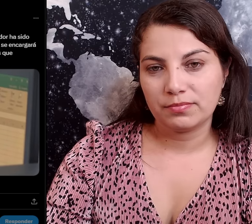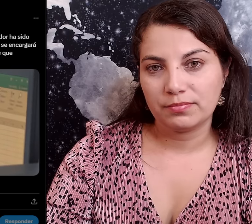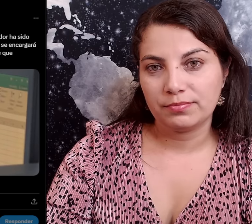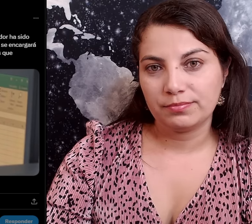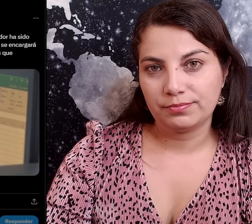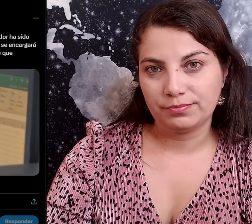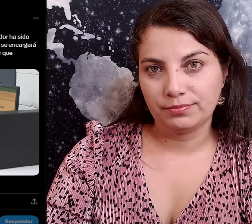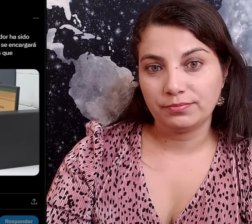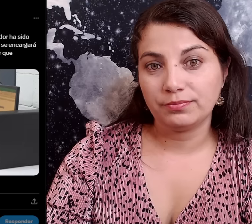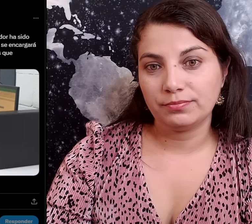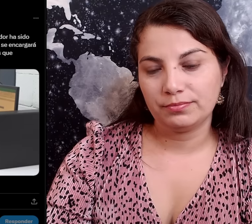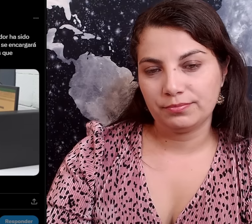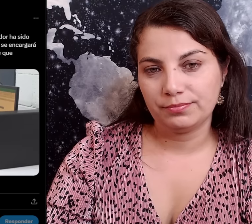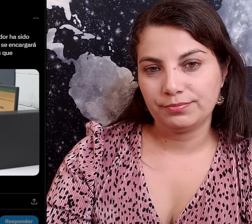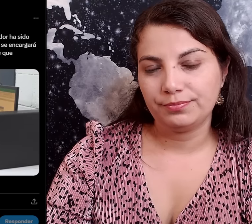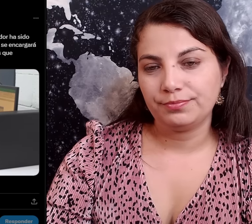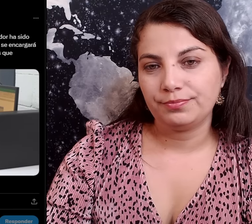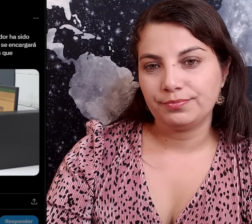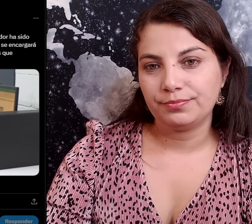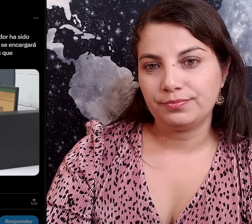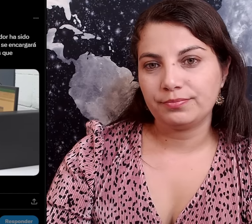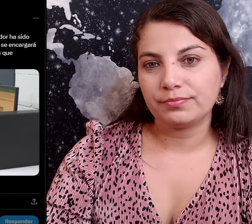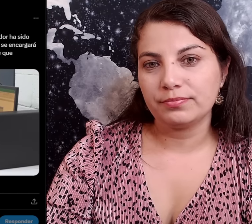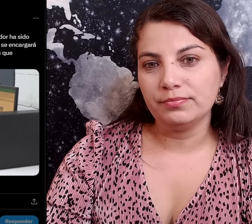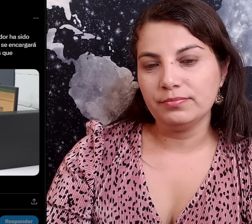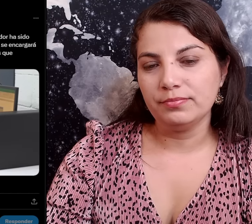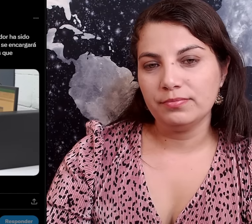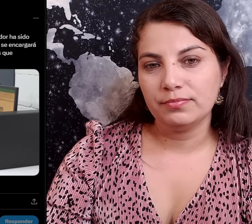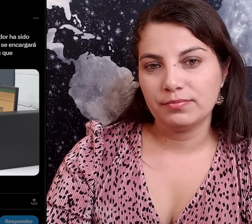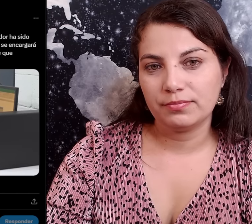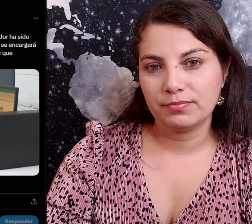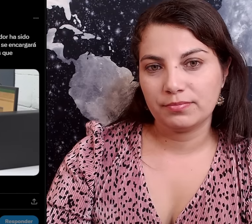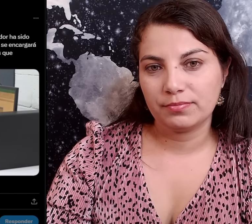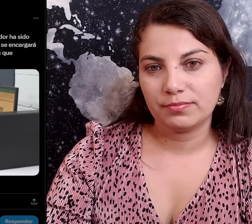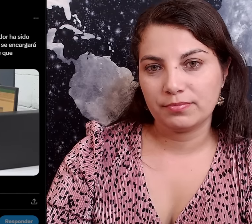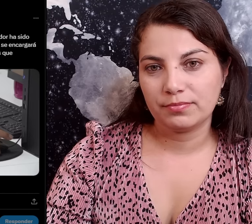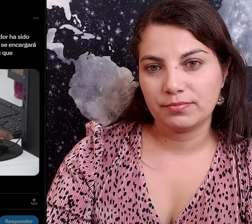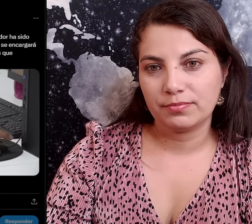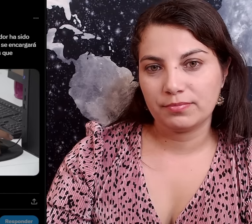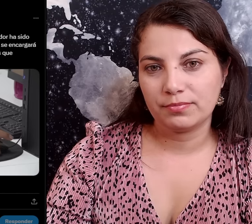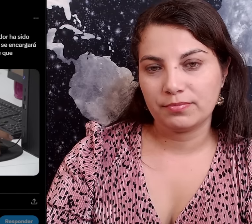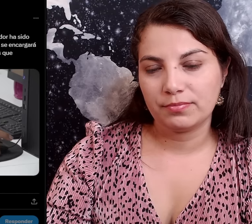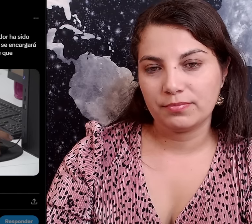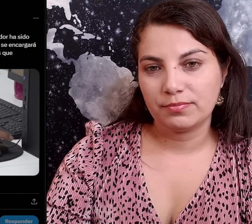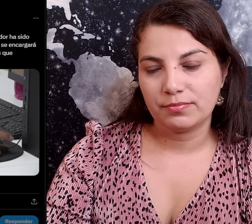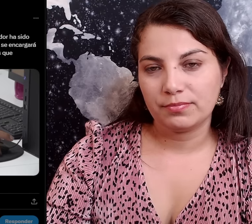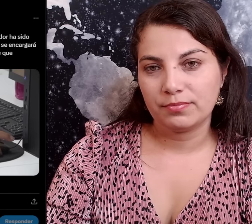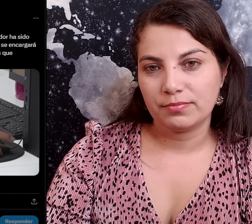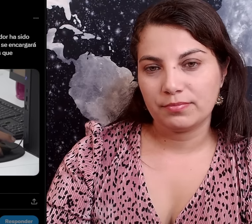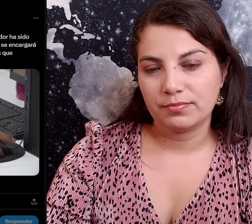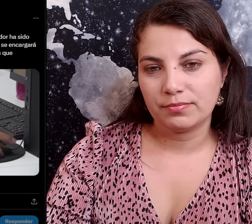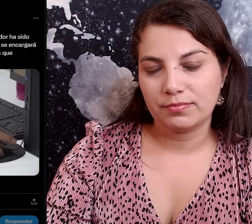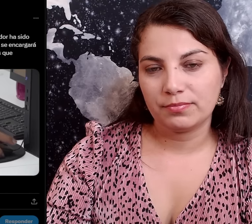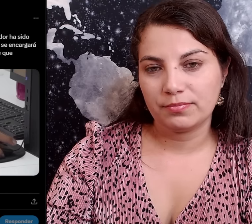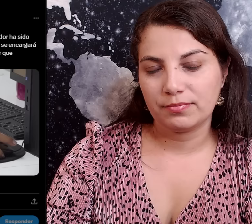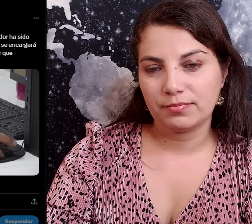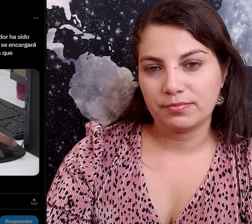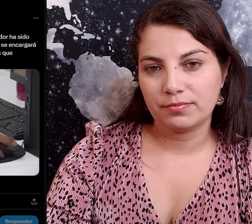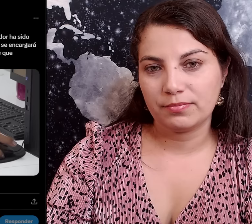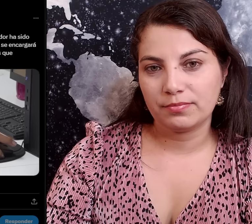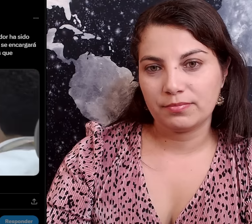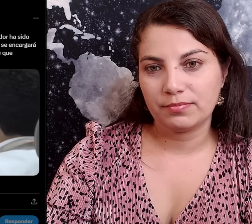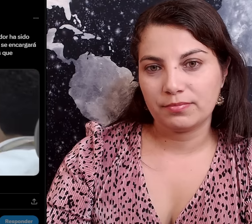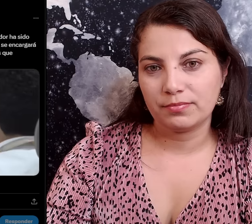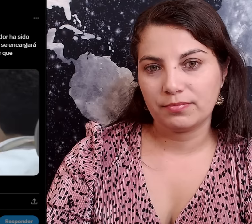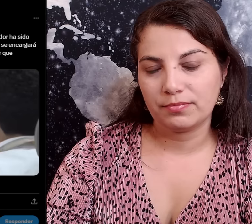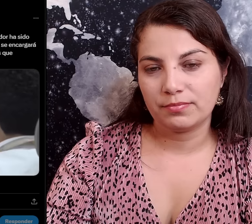trámites burocráticos del pasado en el país y la falta de empatía truncaban muchos sueños. El proceso podía tardar